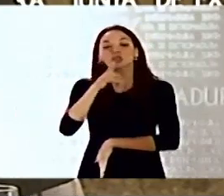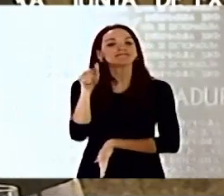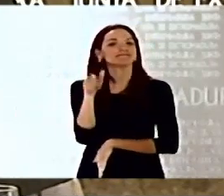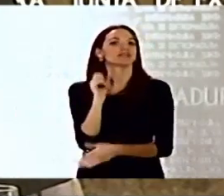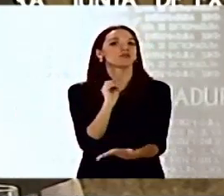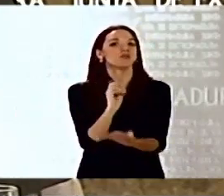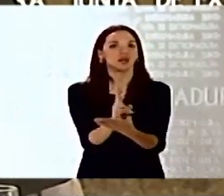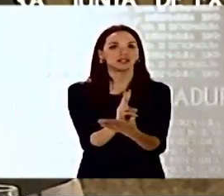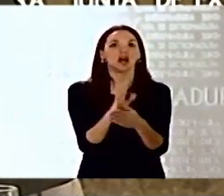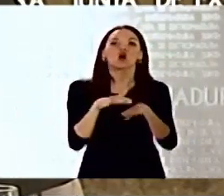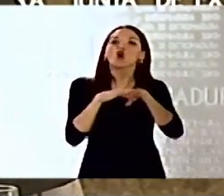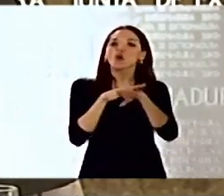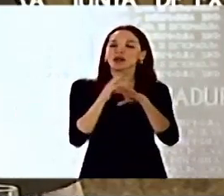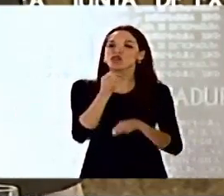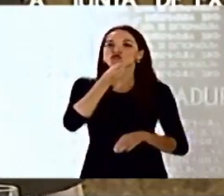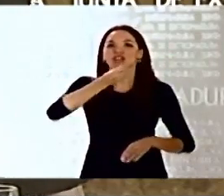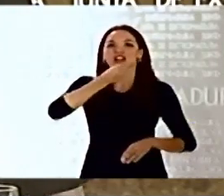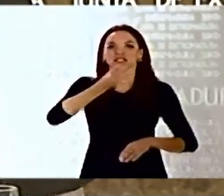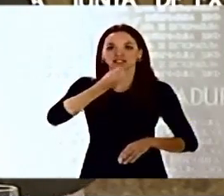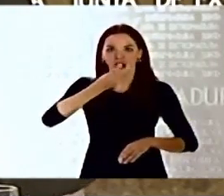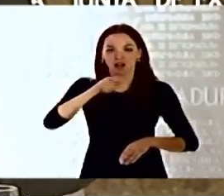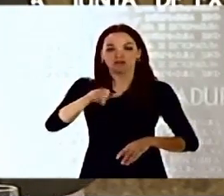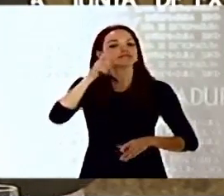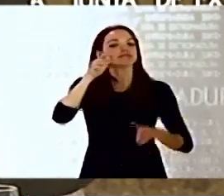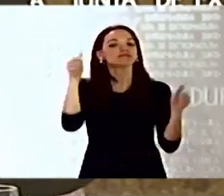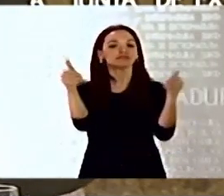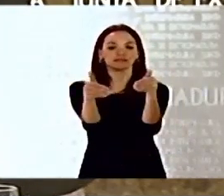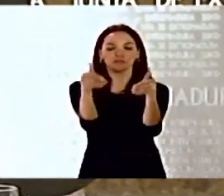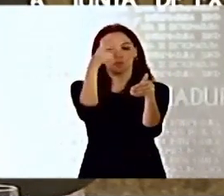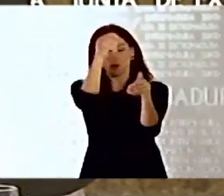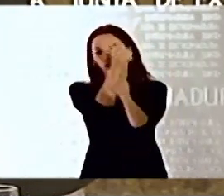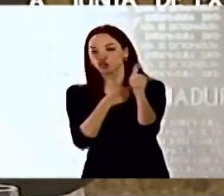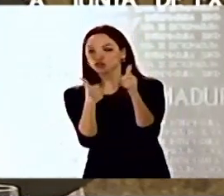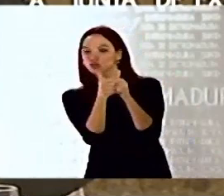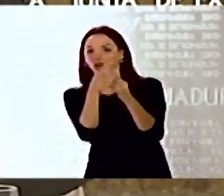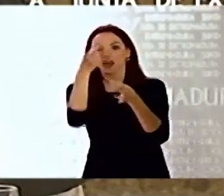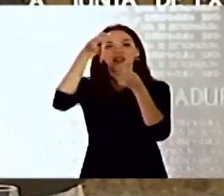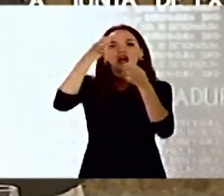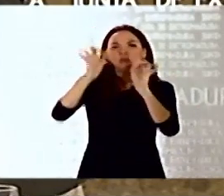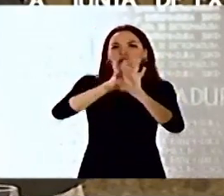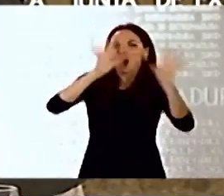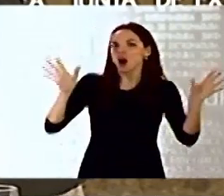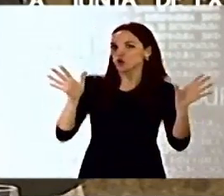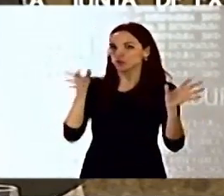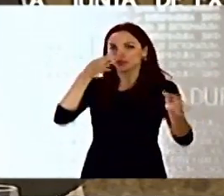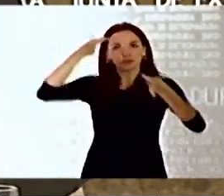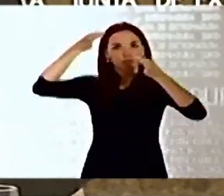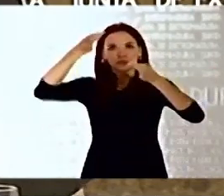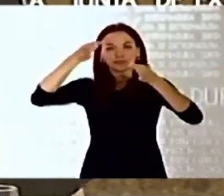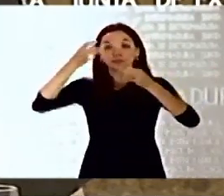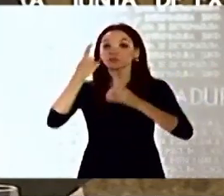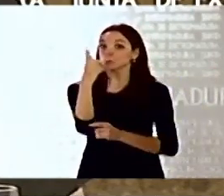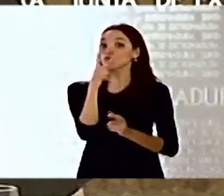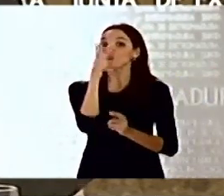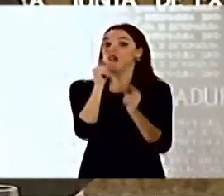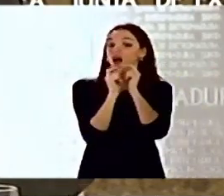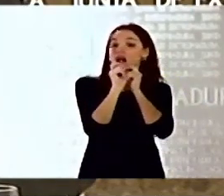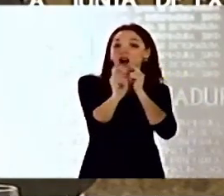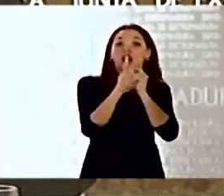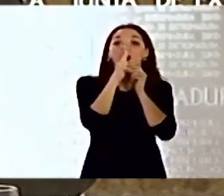socialistas por el mundo rural. Ofrecemos datos claros y concisos. Una hectárea de regadío